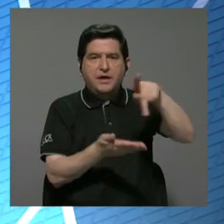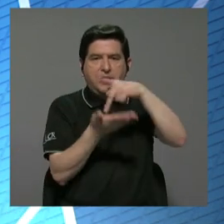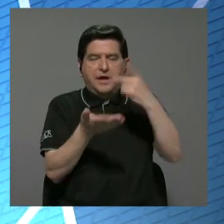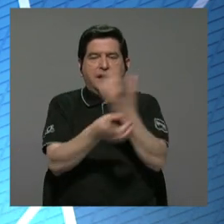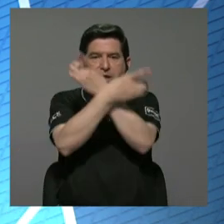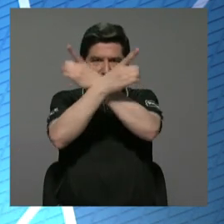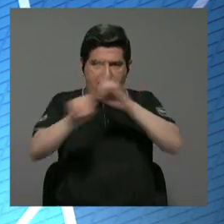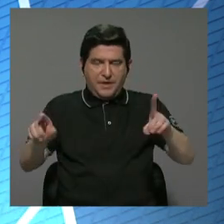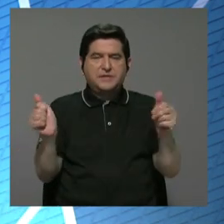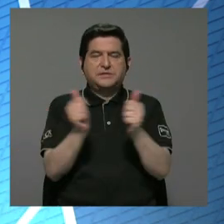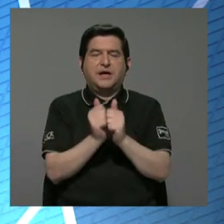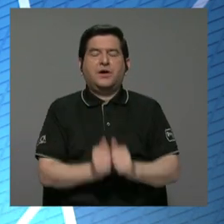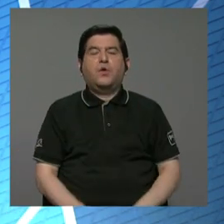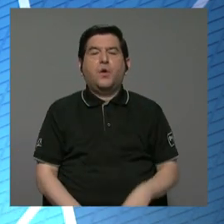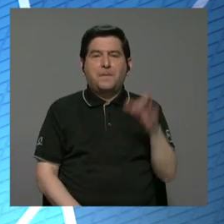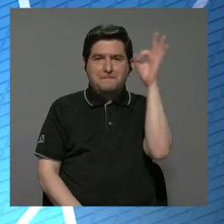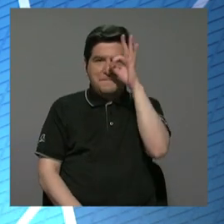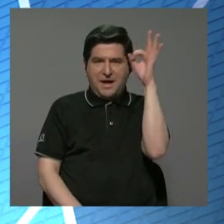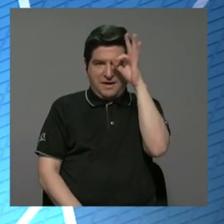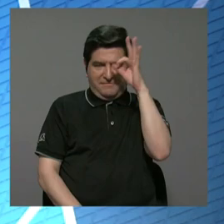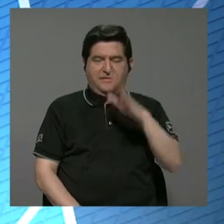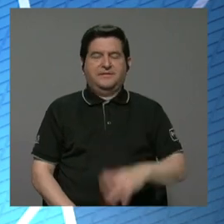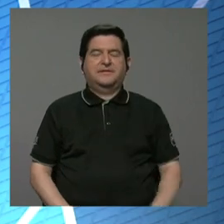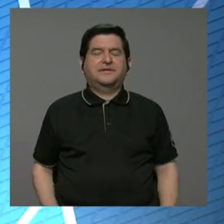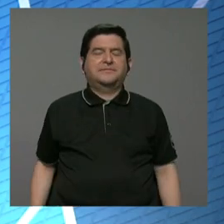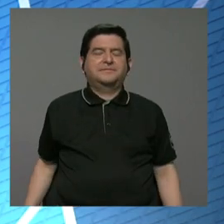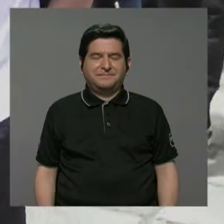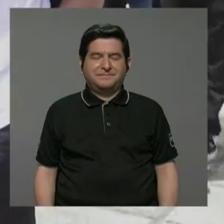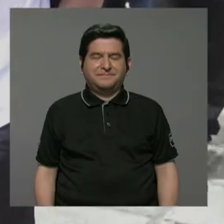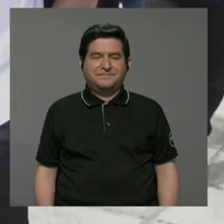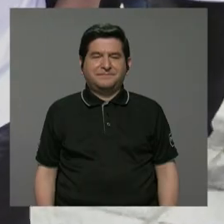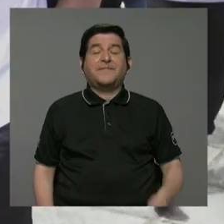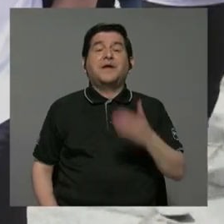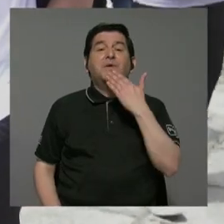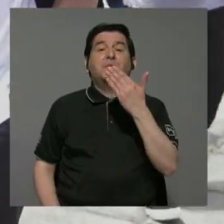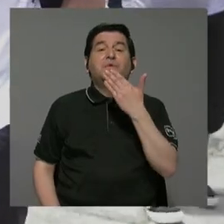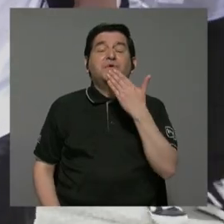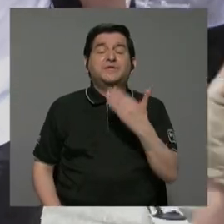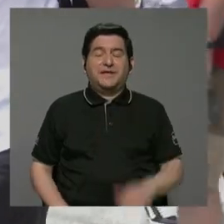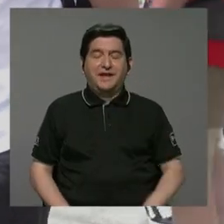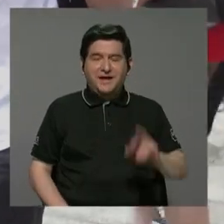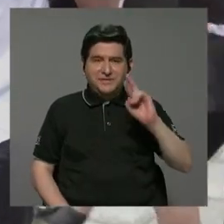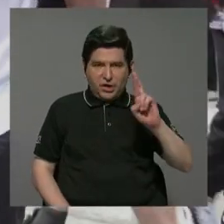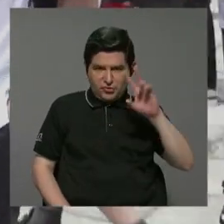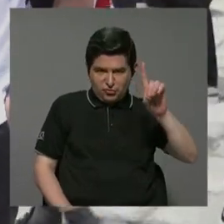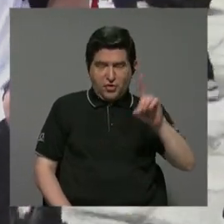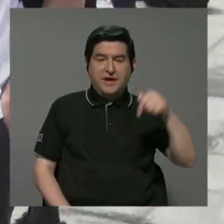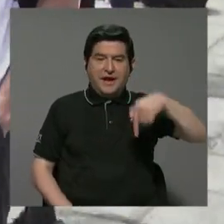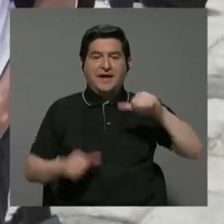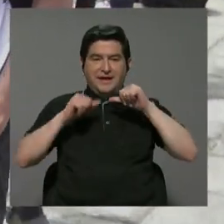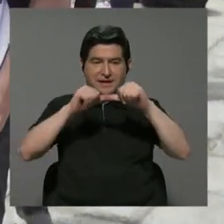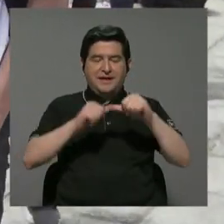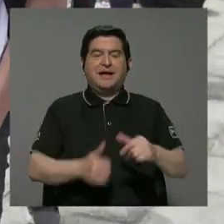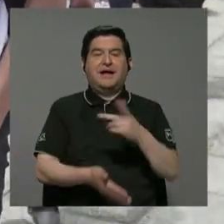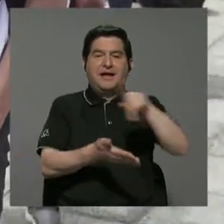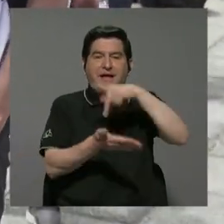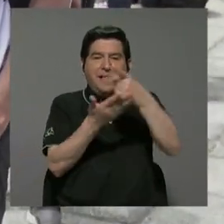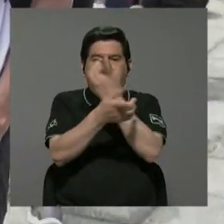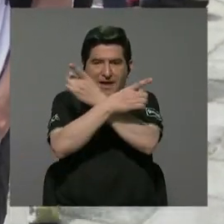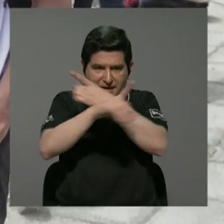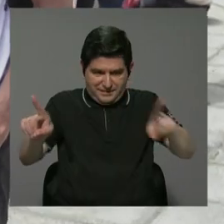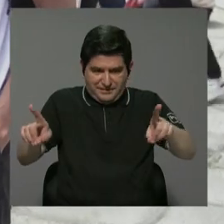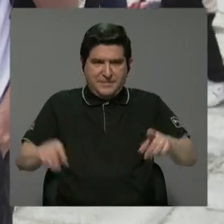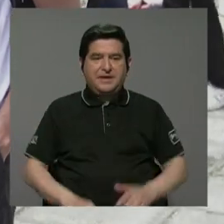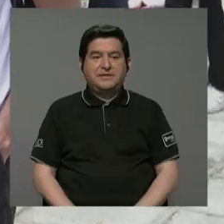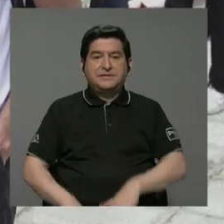la Democracia con nuestra compañera María Fernanda Jiménez. Gracias, Ronald. Y bueno, seguimos en la Plaza de la Democracia, en